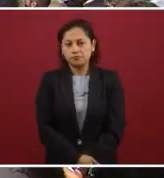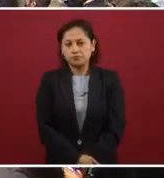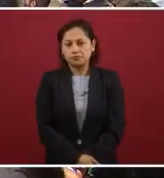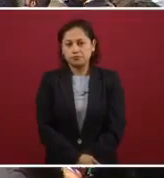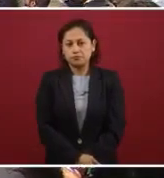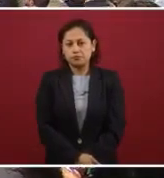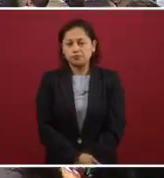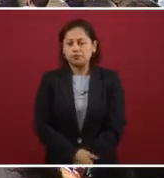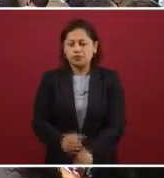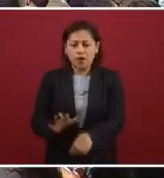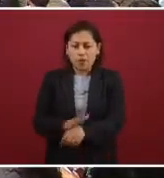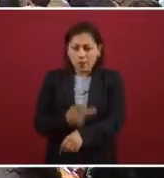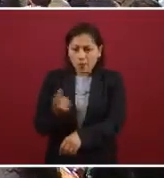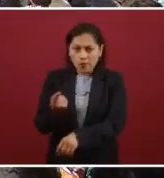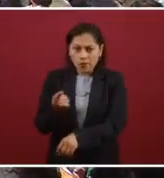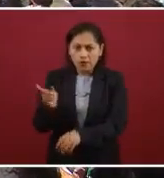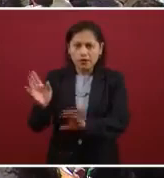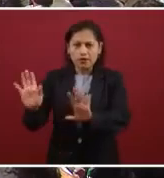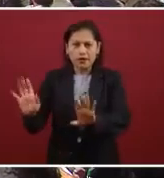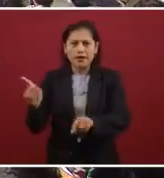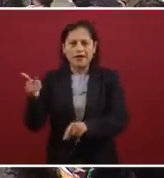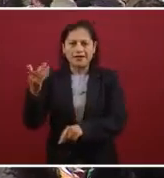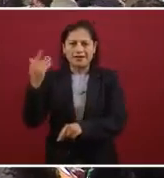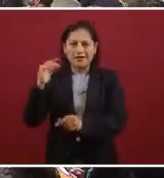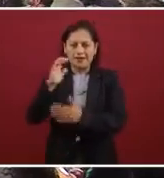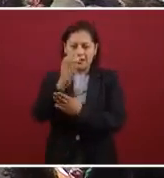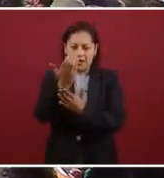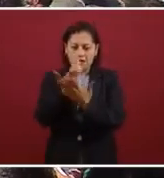que les llaman APP,